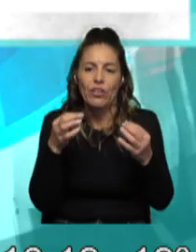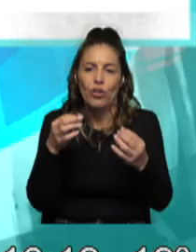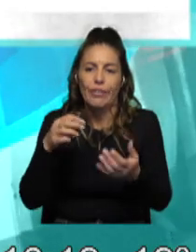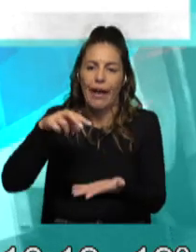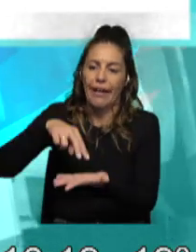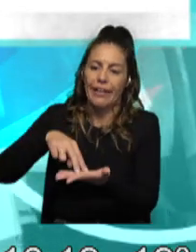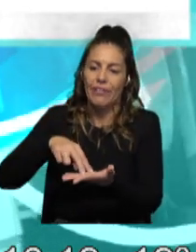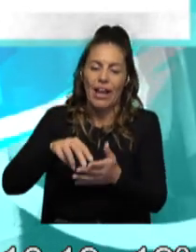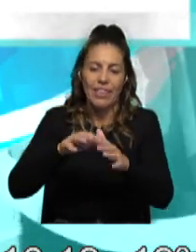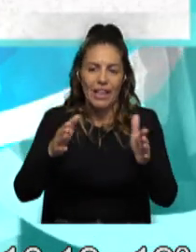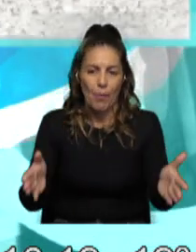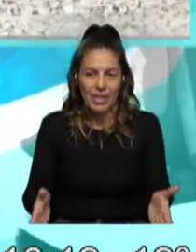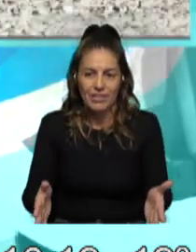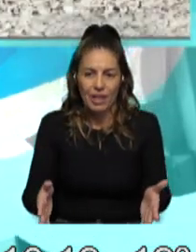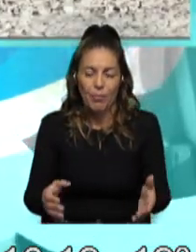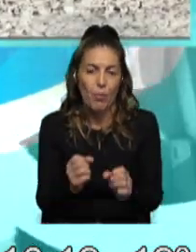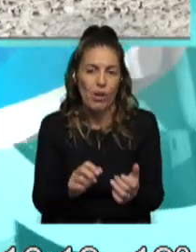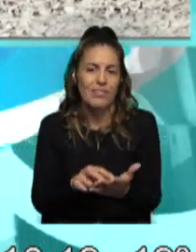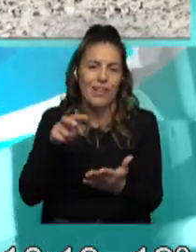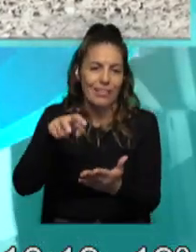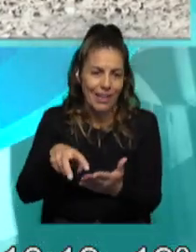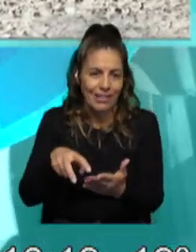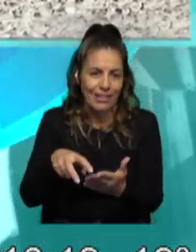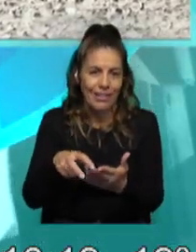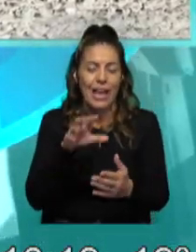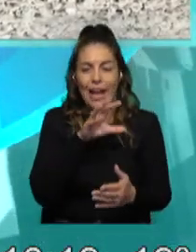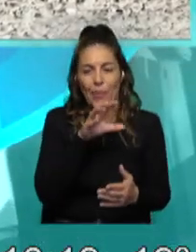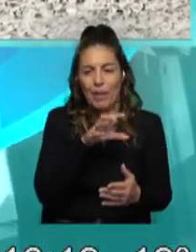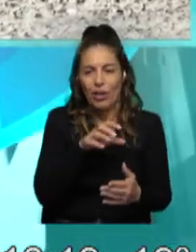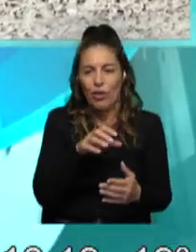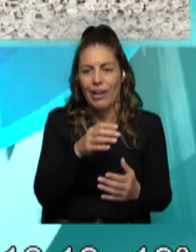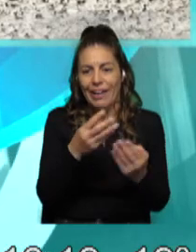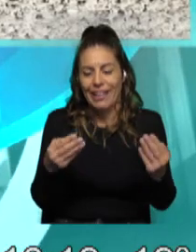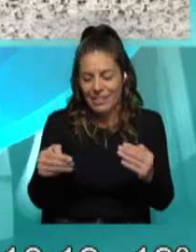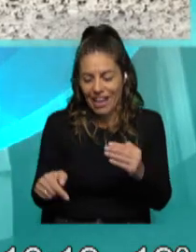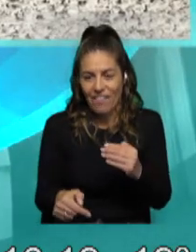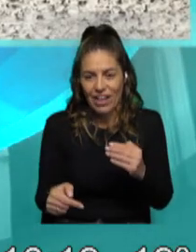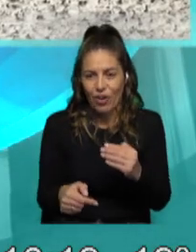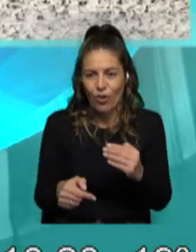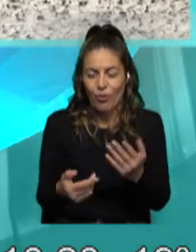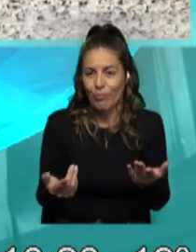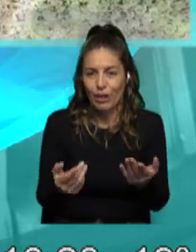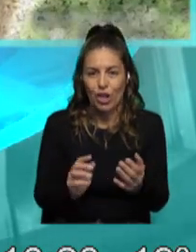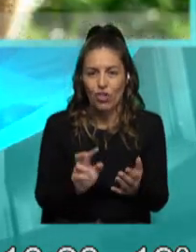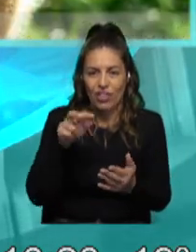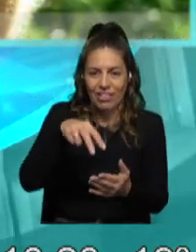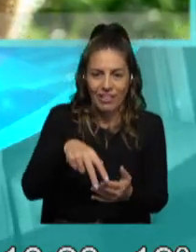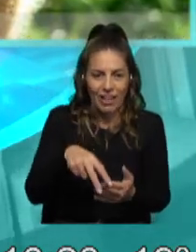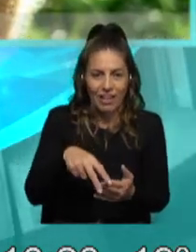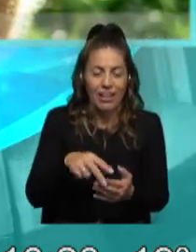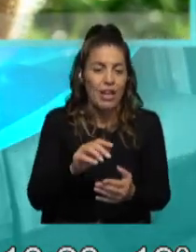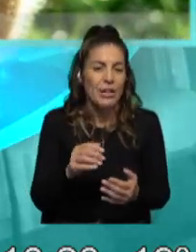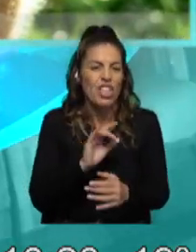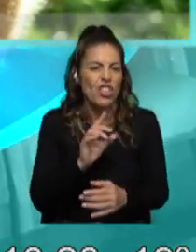poder saltar y hacer distintas situaciones. Entonces, en realidad, sí. Y repito, son bastante... no es tan denunciable, y los